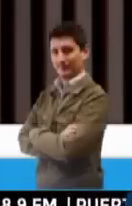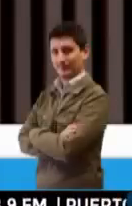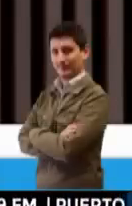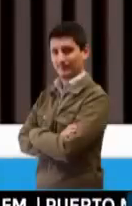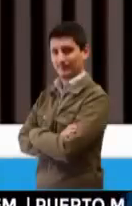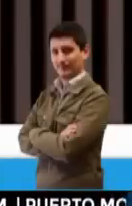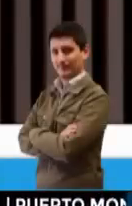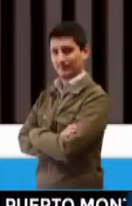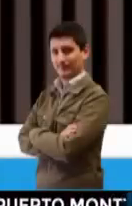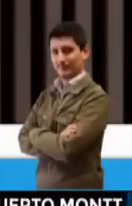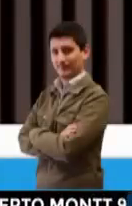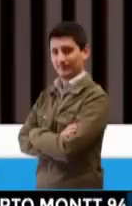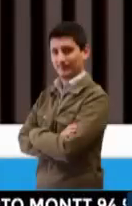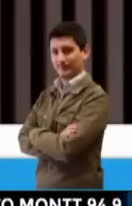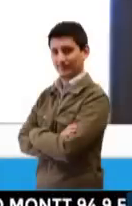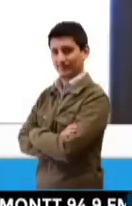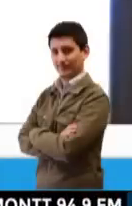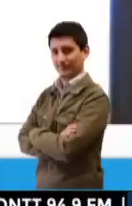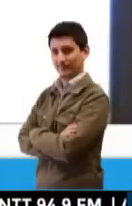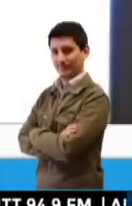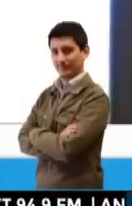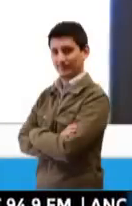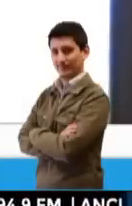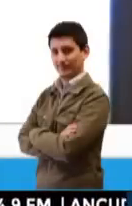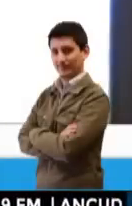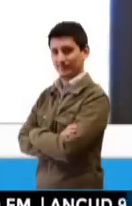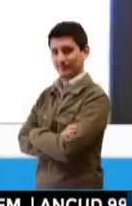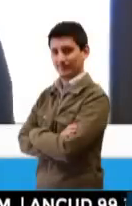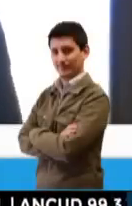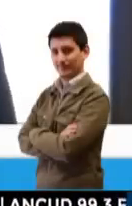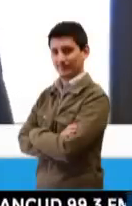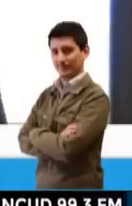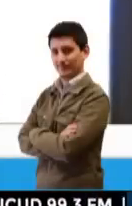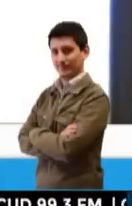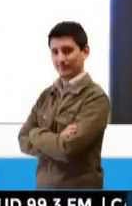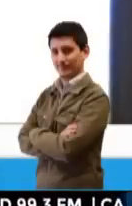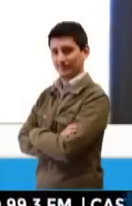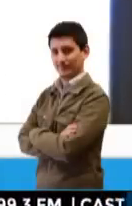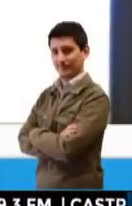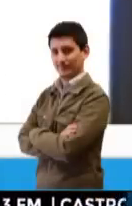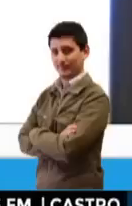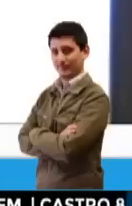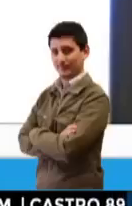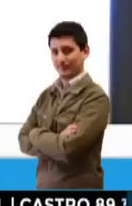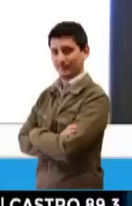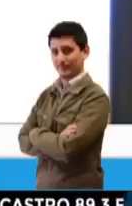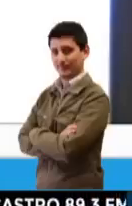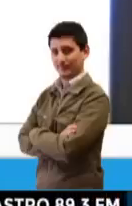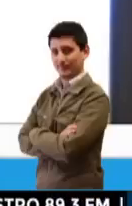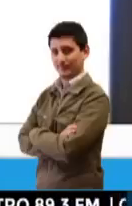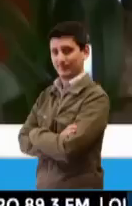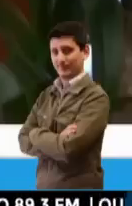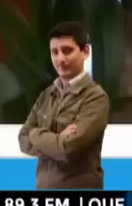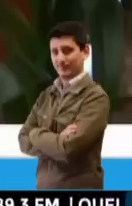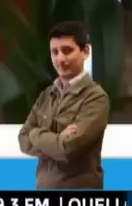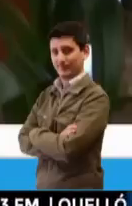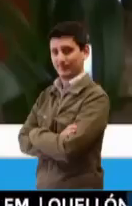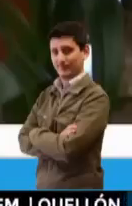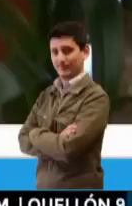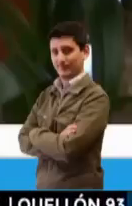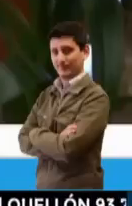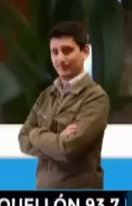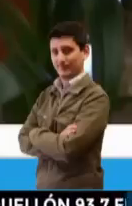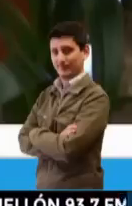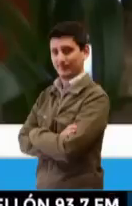dos versiones de lo ocurrido, Renovación Nacional insiste en que el mejor camino es que la justicia decida, y es por eso que ingresarán esta demanda de tipo criminal por tráfico